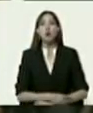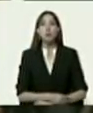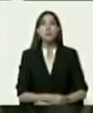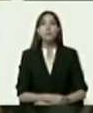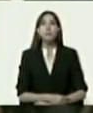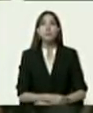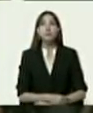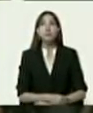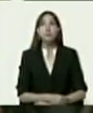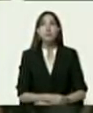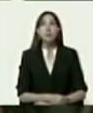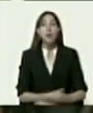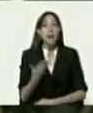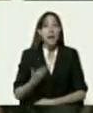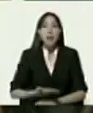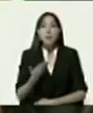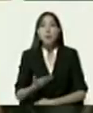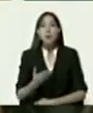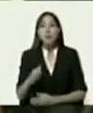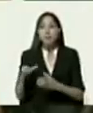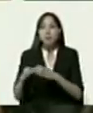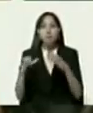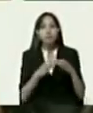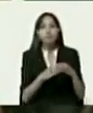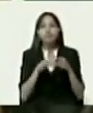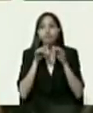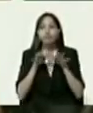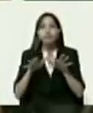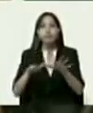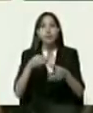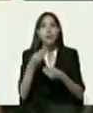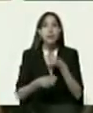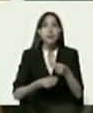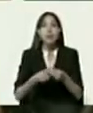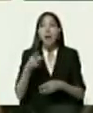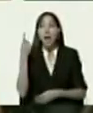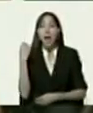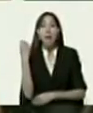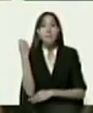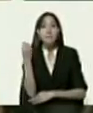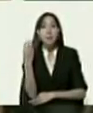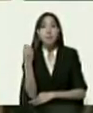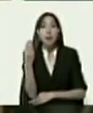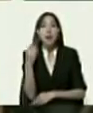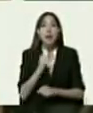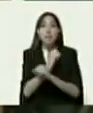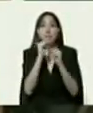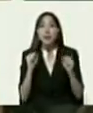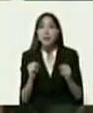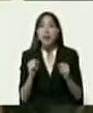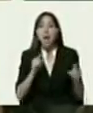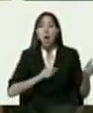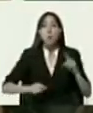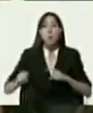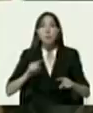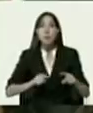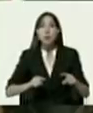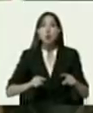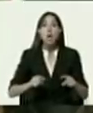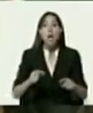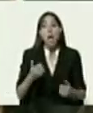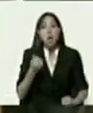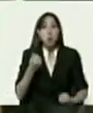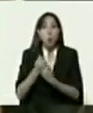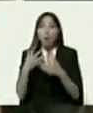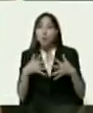del multilateralismo. En el panel que se hacía esta mañana, queremos promover desde el Movimiento de Países No Alineados